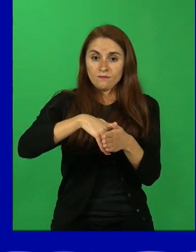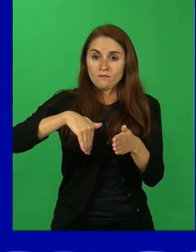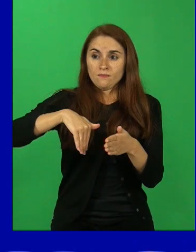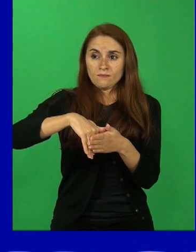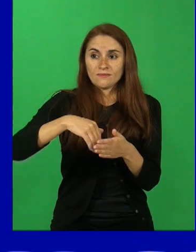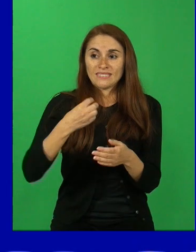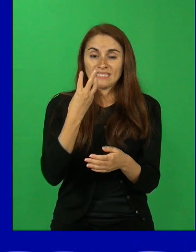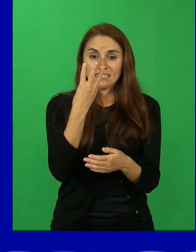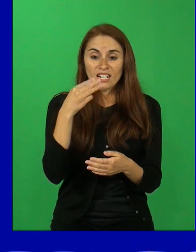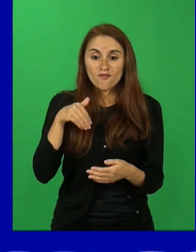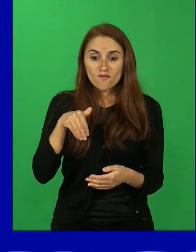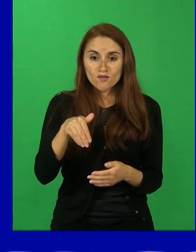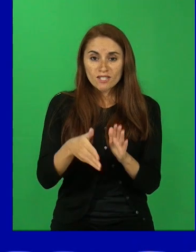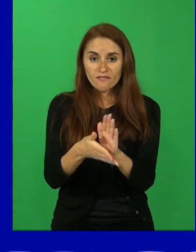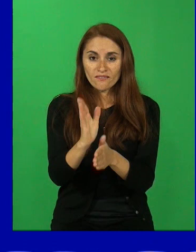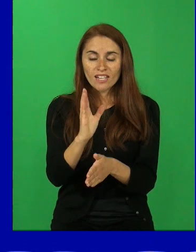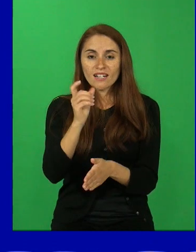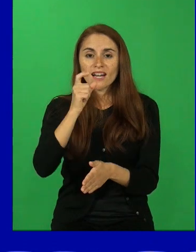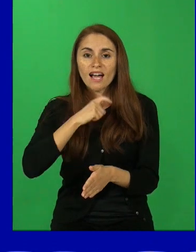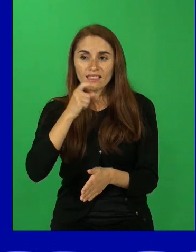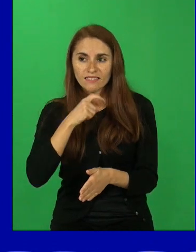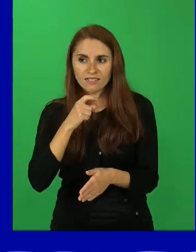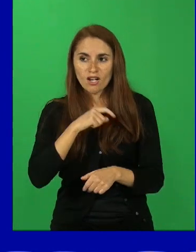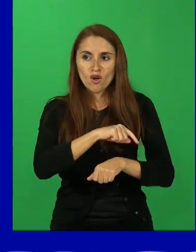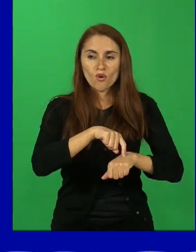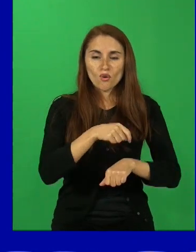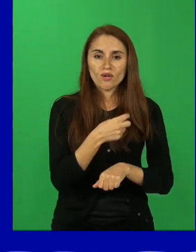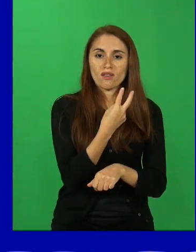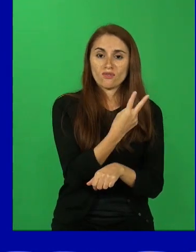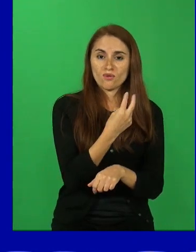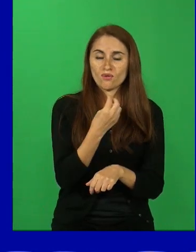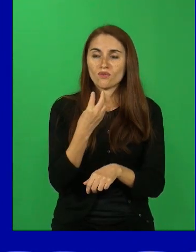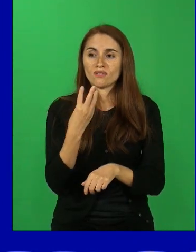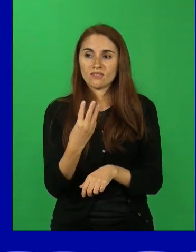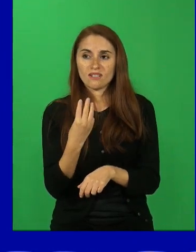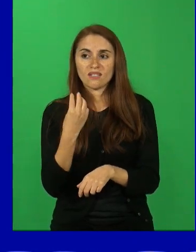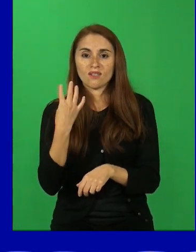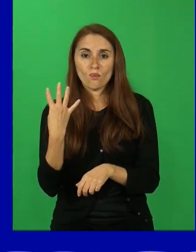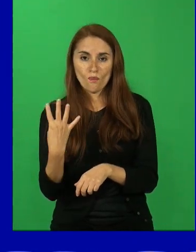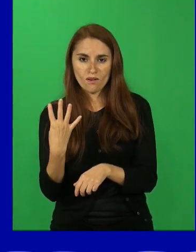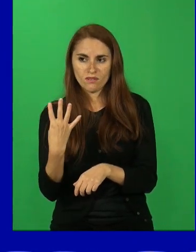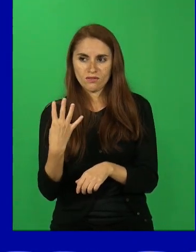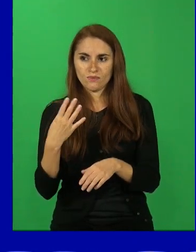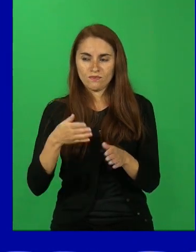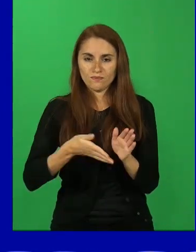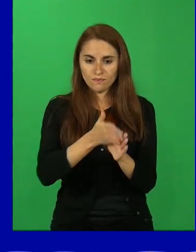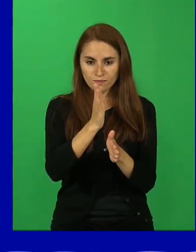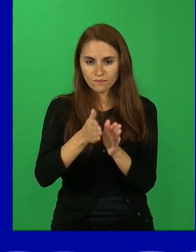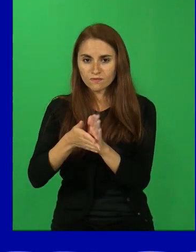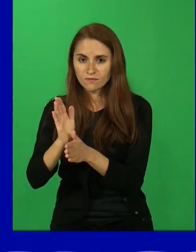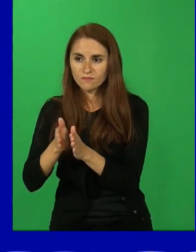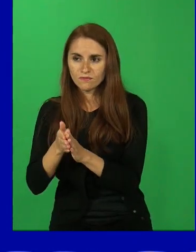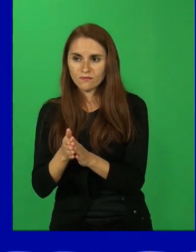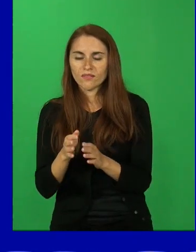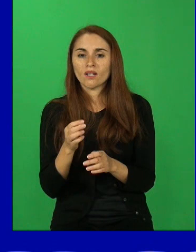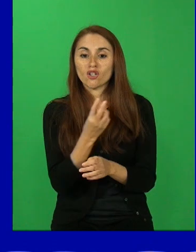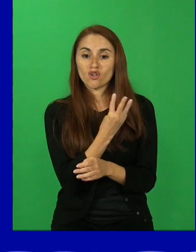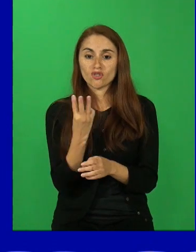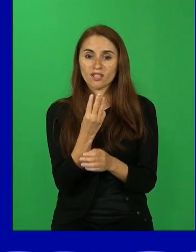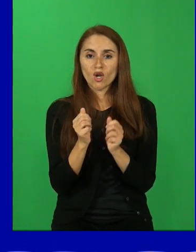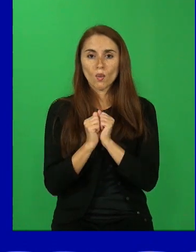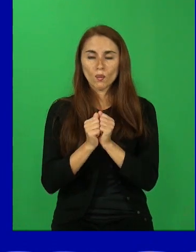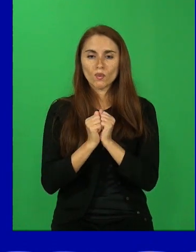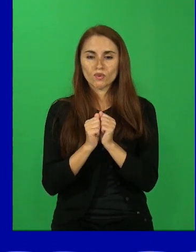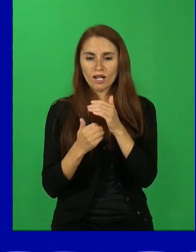Caldera, cada 2, 3 y 4 horas. Si los 3 buses salen juntos a las 8 de la